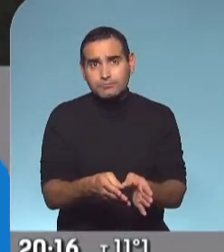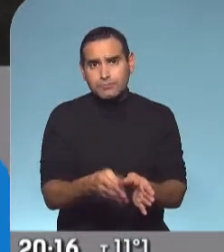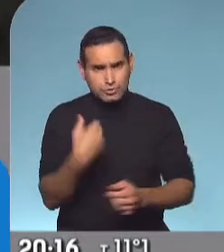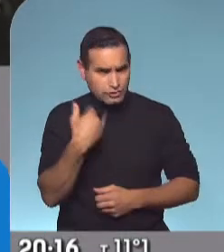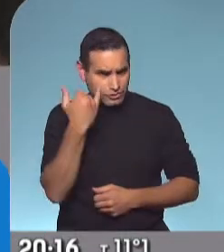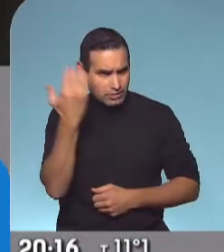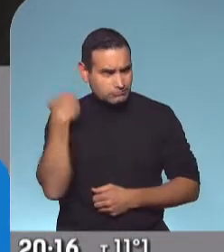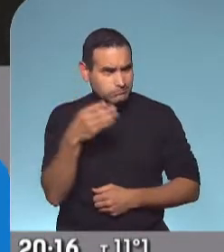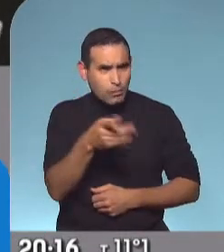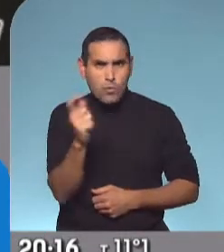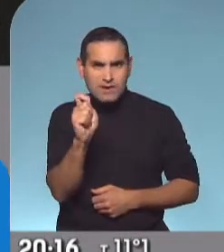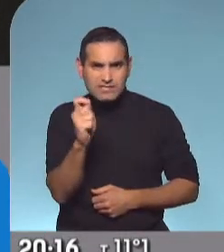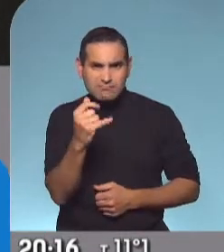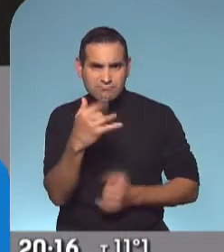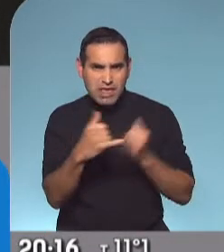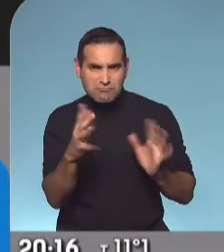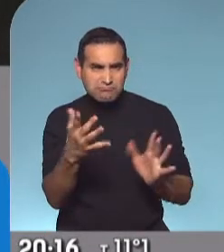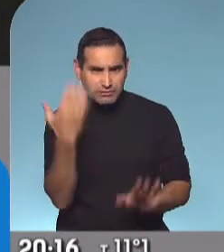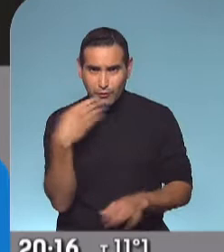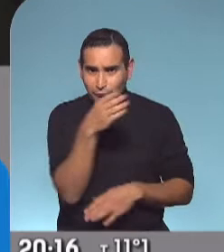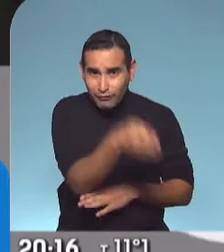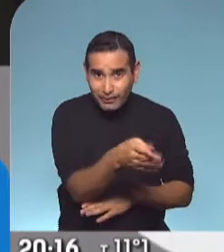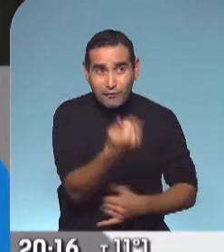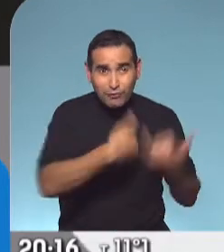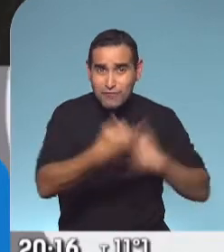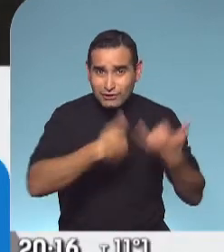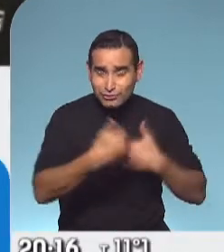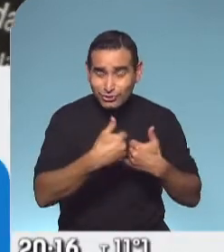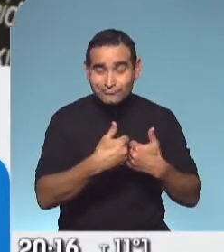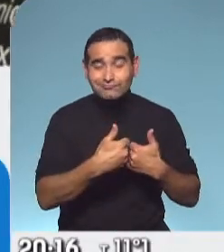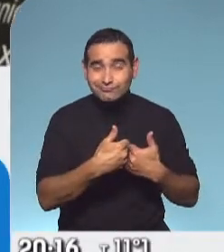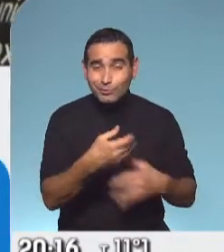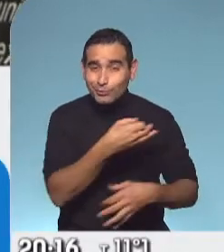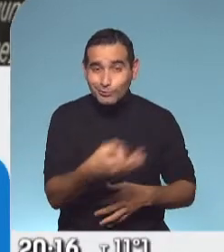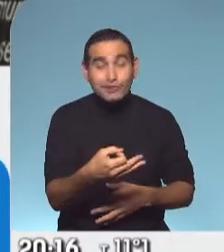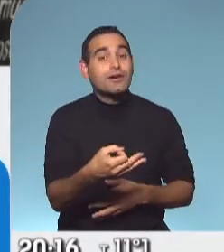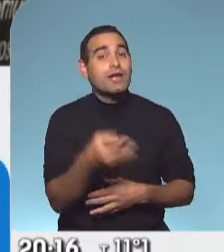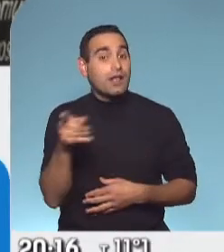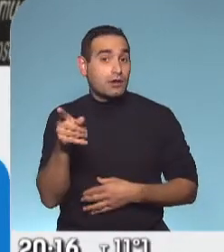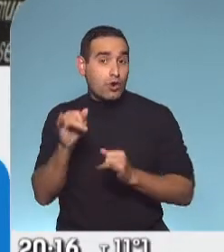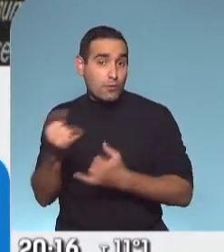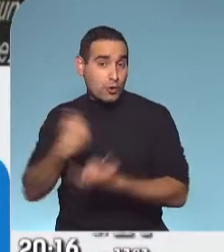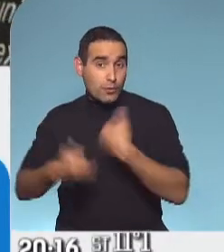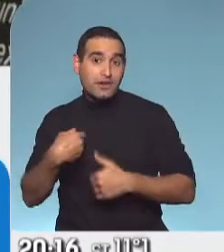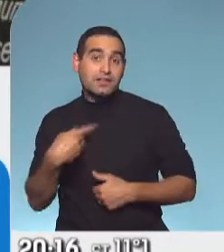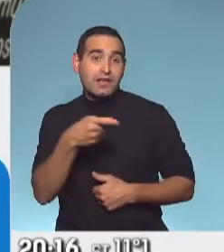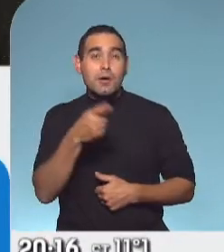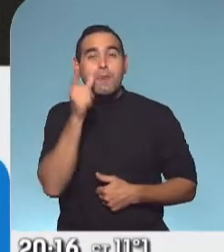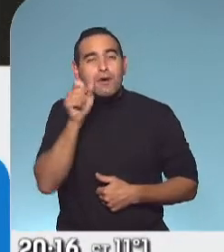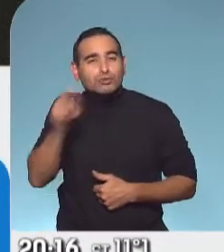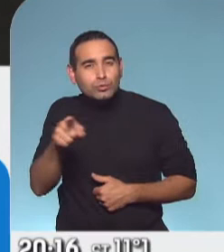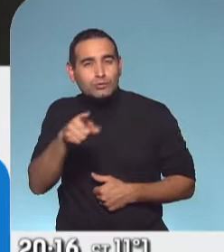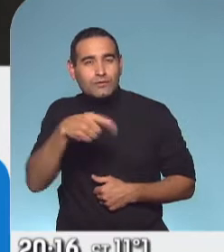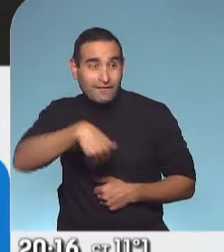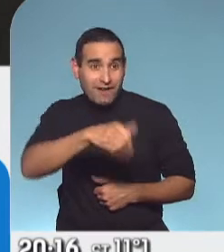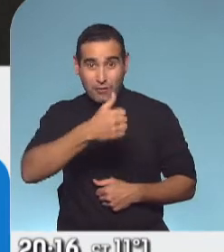ido hace un mes y pico por una internación, y nos contaba que le iban a operar al padre,